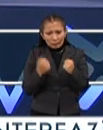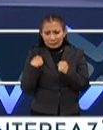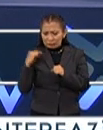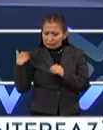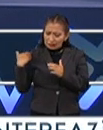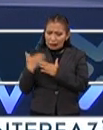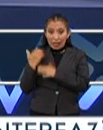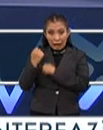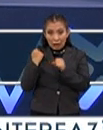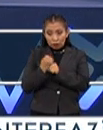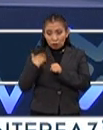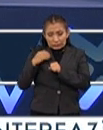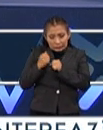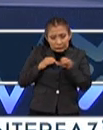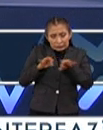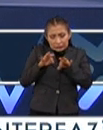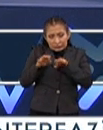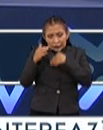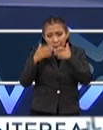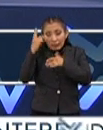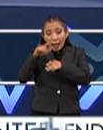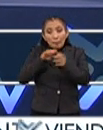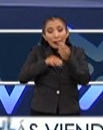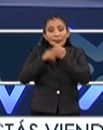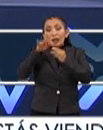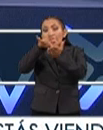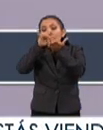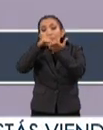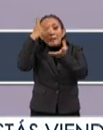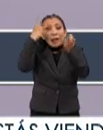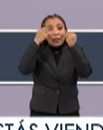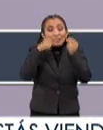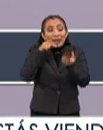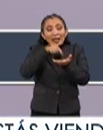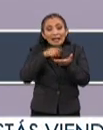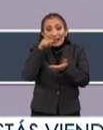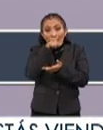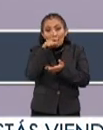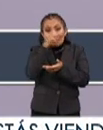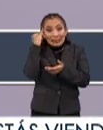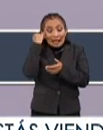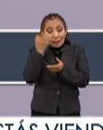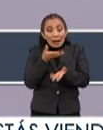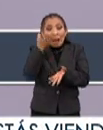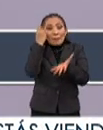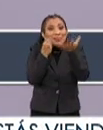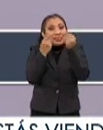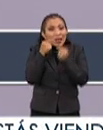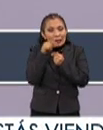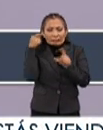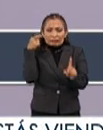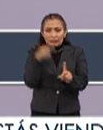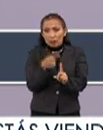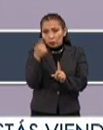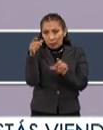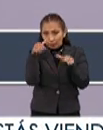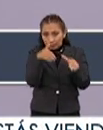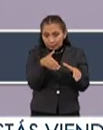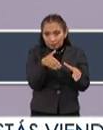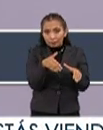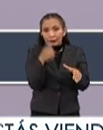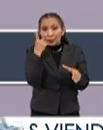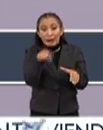los últimos años, también para producir materiales de aprendizaje de las lenguas indígenas. Está enfocado por una